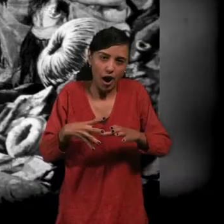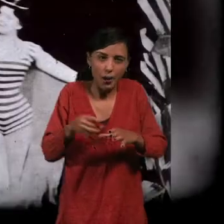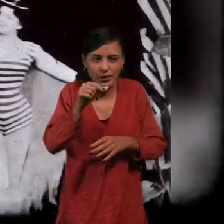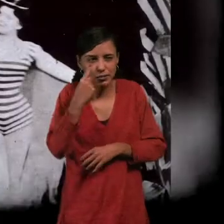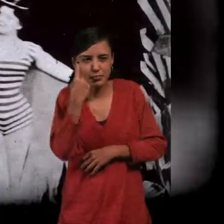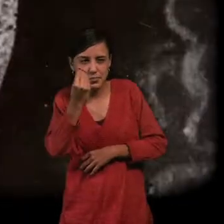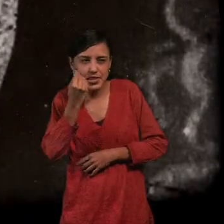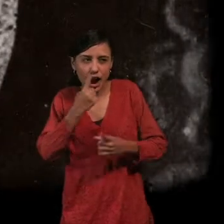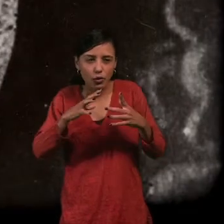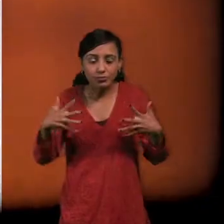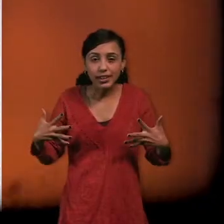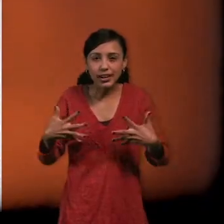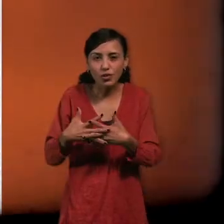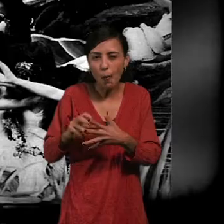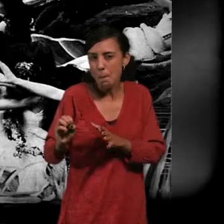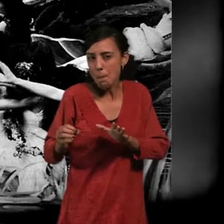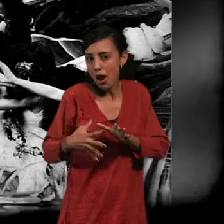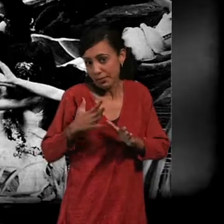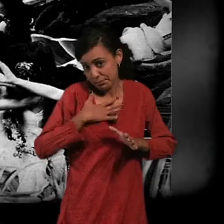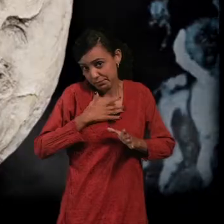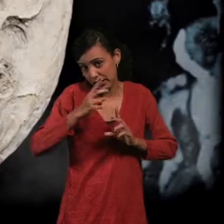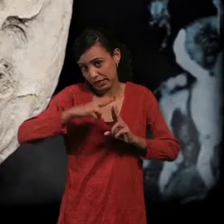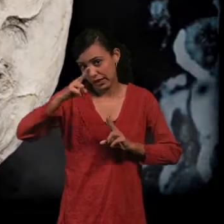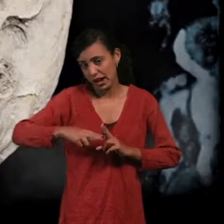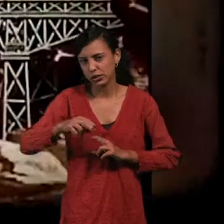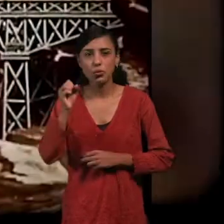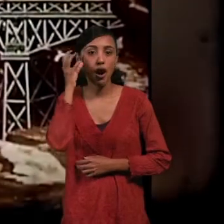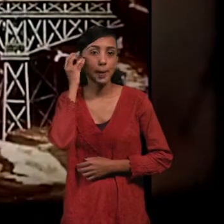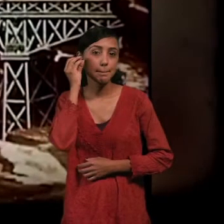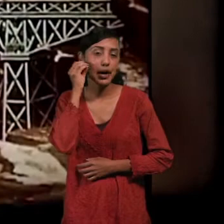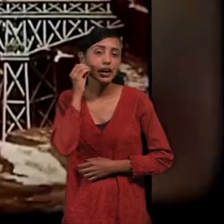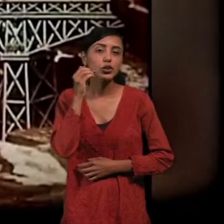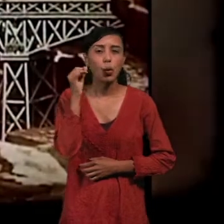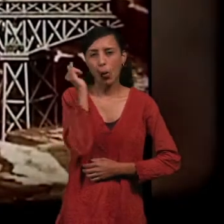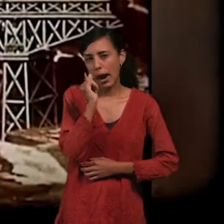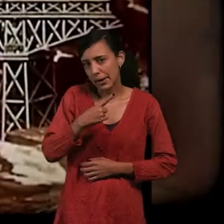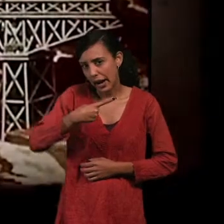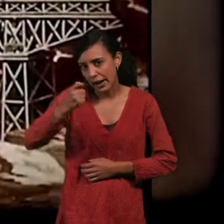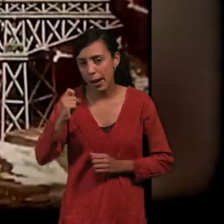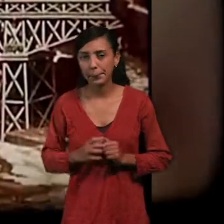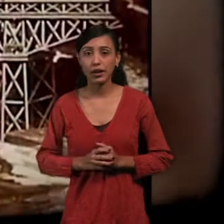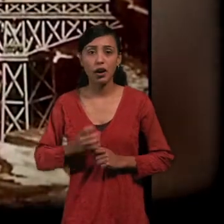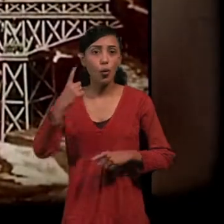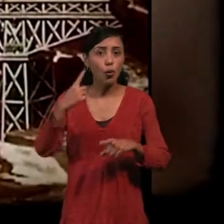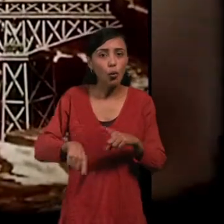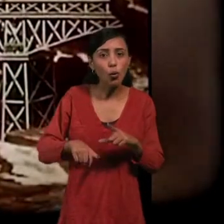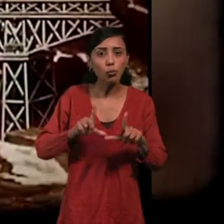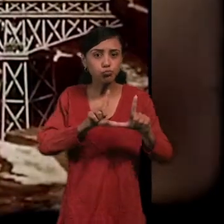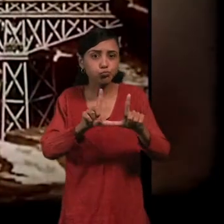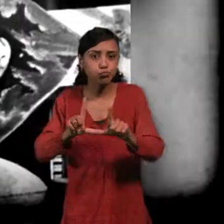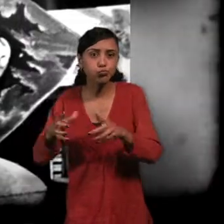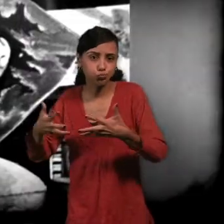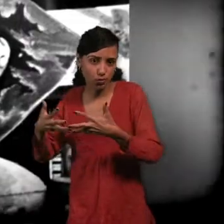que realizaba una combinación de trucos propios del teatro, así como inventos como cámara rápida, las exposiciones múltiples,